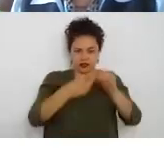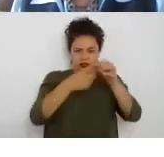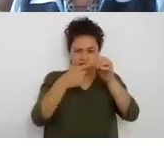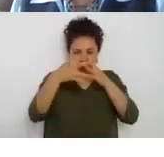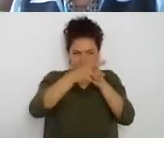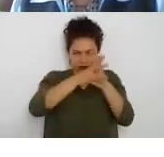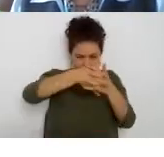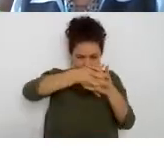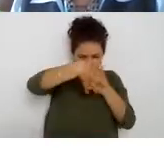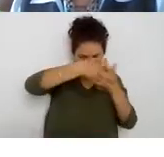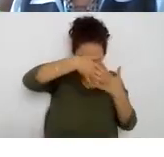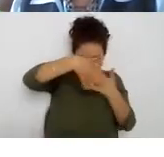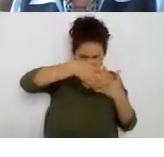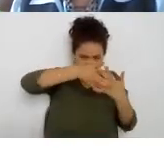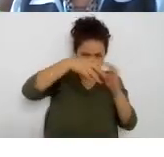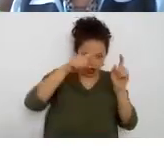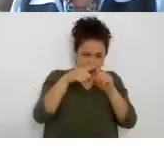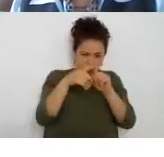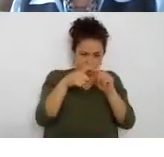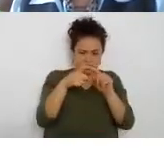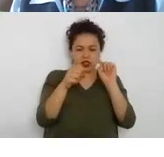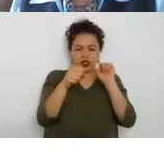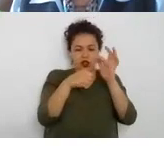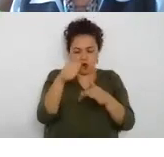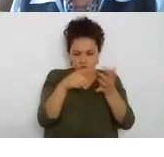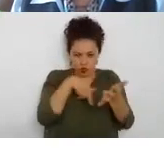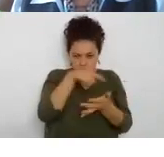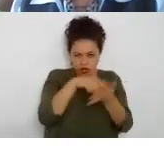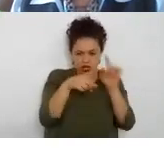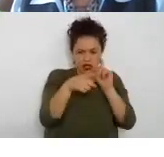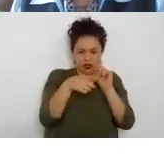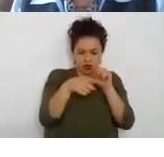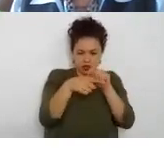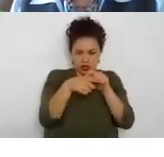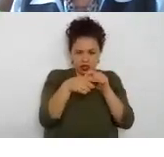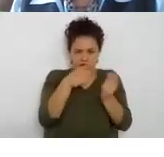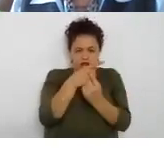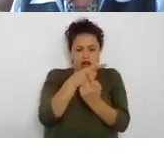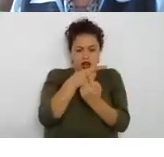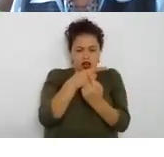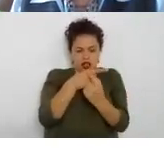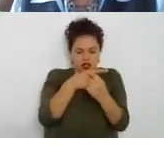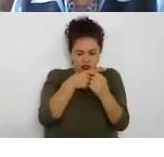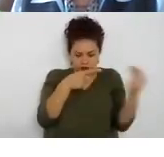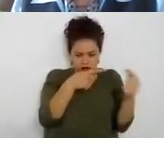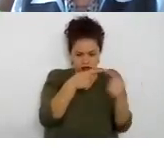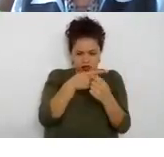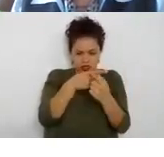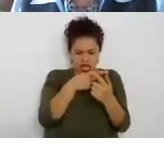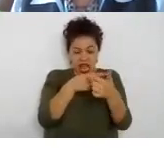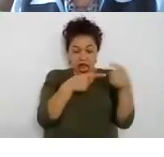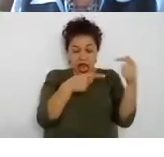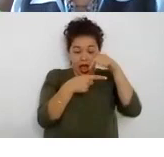o exactamente en los nudillos que separan, donde empiezan los dedos, si el esguince se hiciera